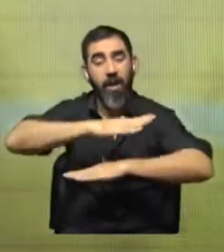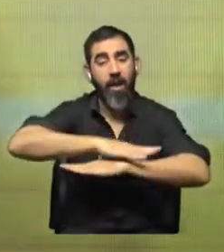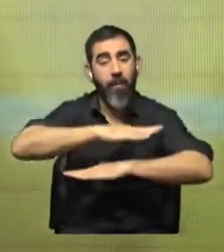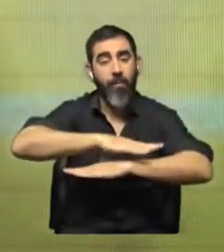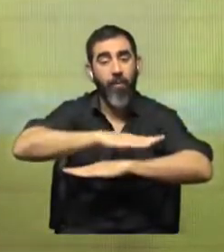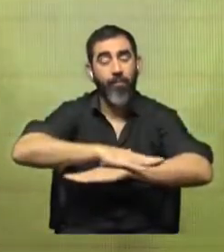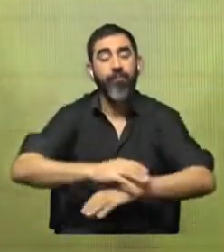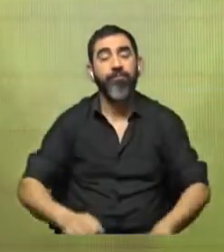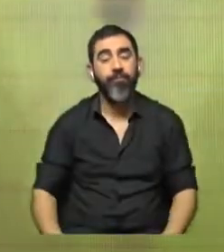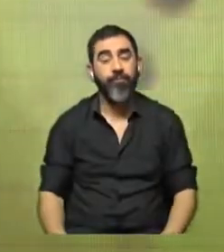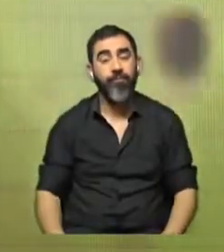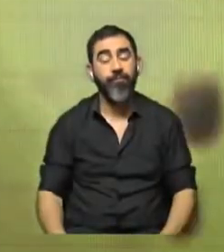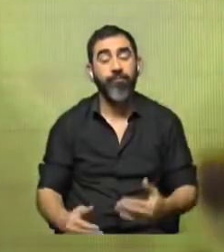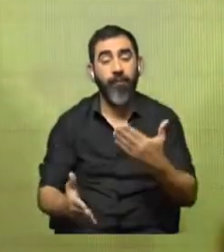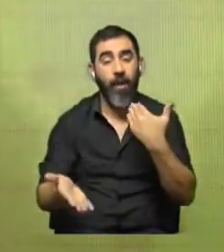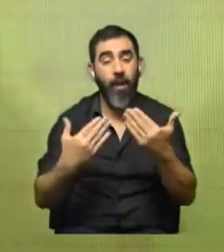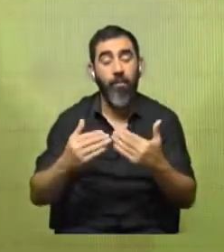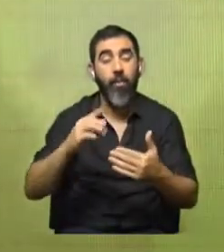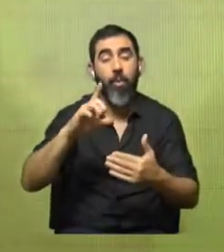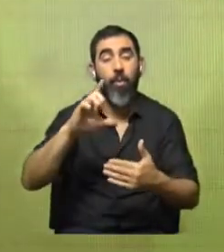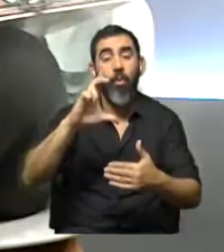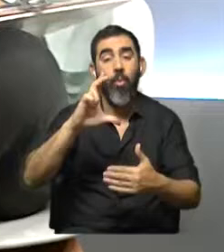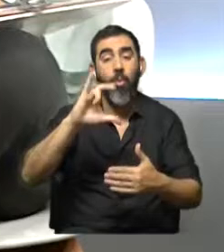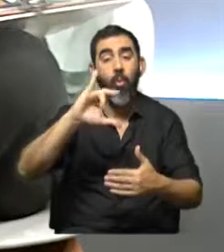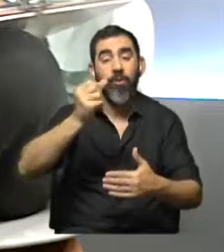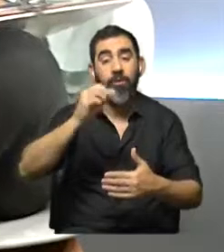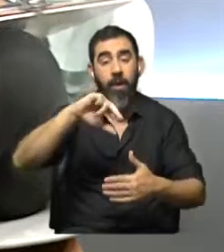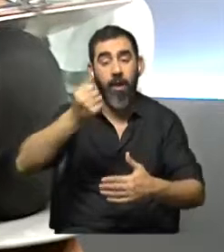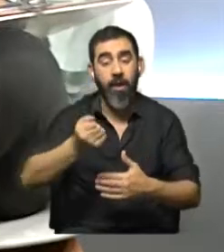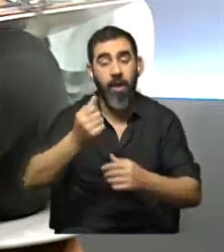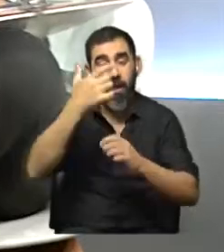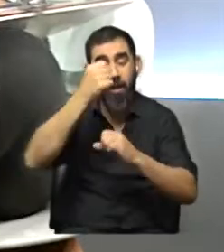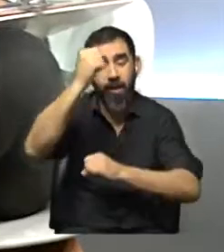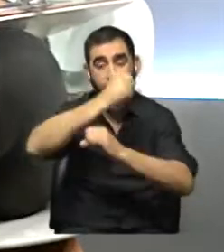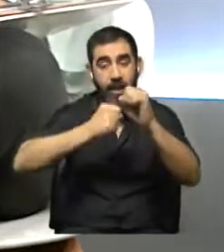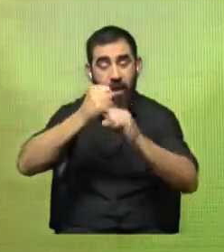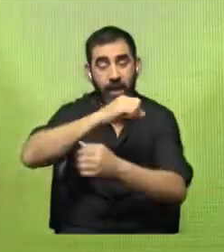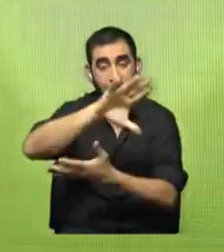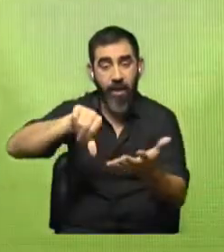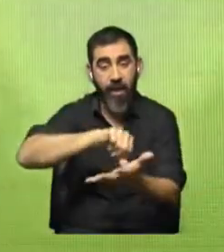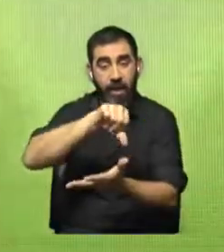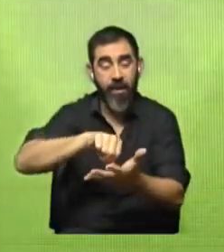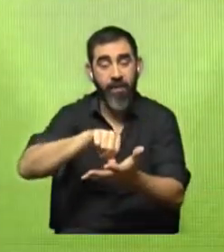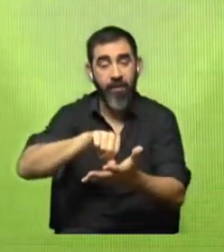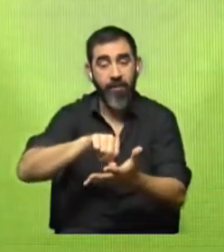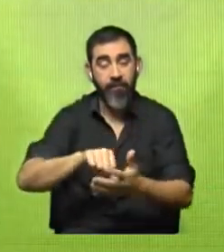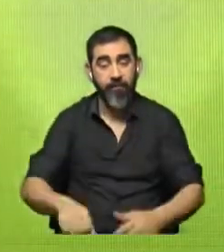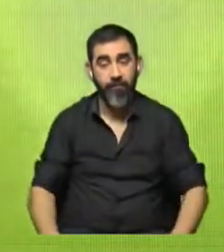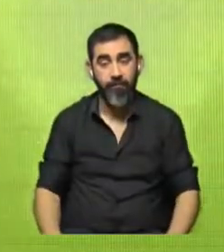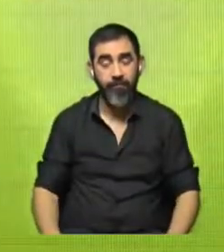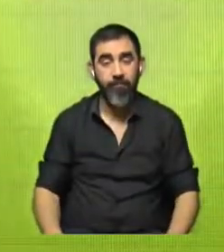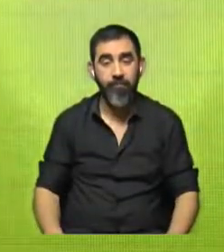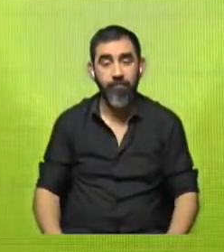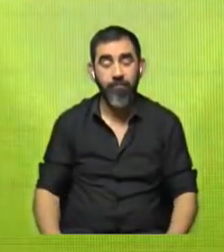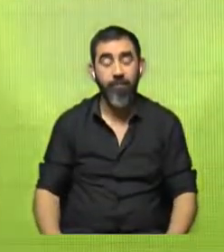está. el camión. Estuvimos hablando con Luciana Olazábal, que ella es ingeniera civil, integra el equipo del INFIA, como se le conoce